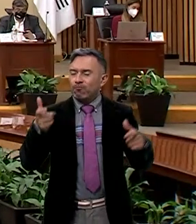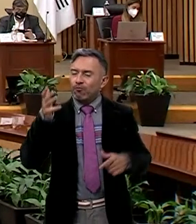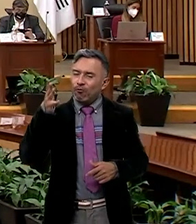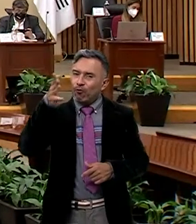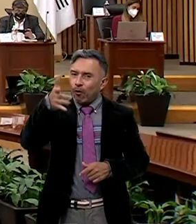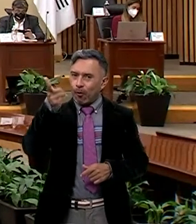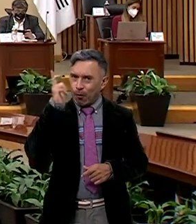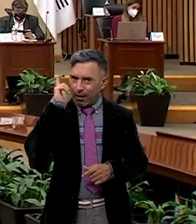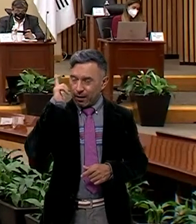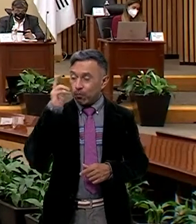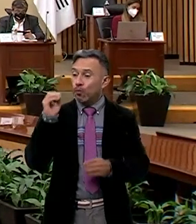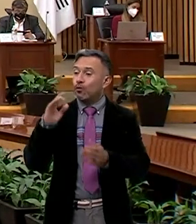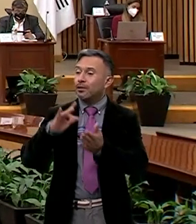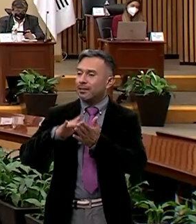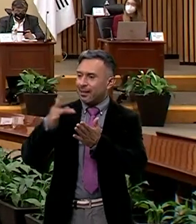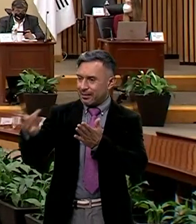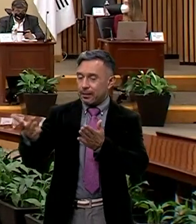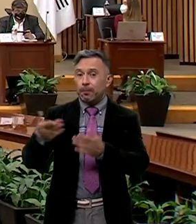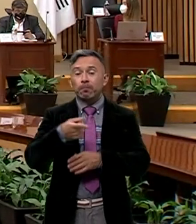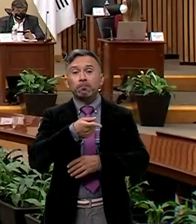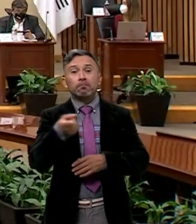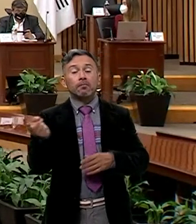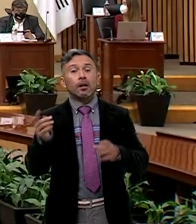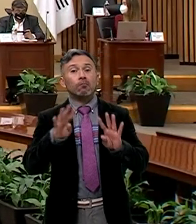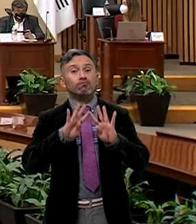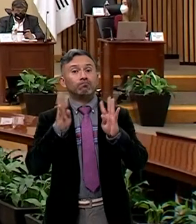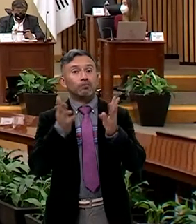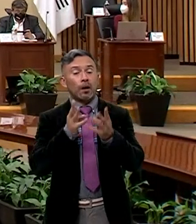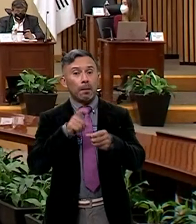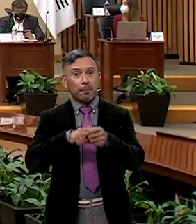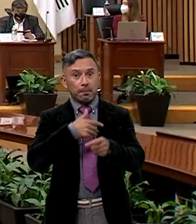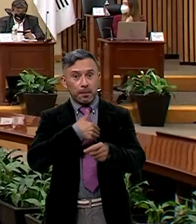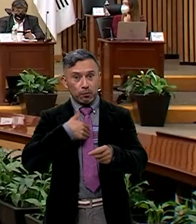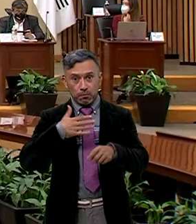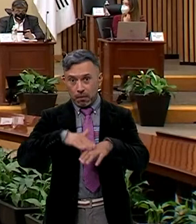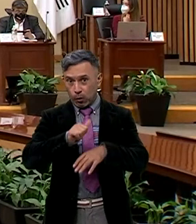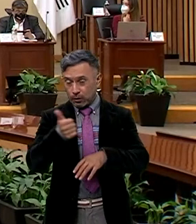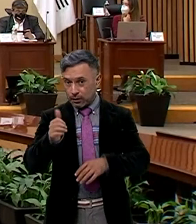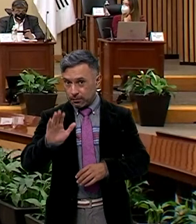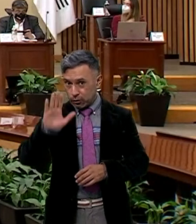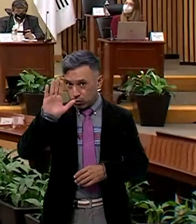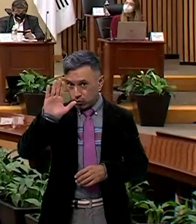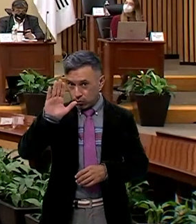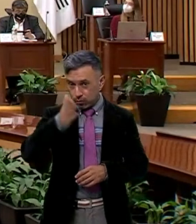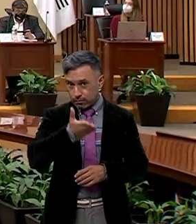señoras y señores integrantes del consejo está hay alguna otra intervención